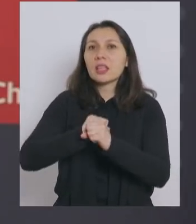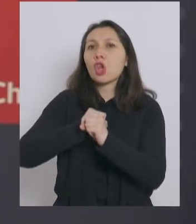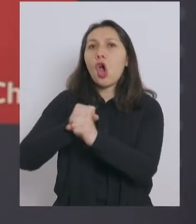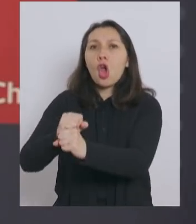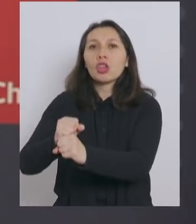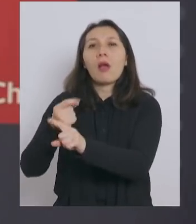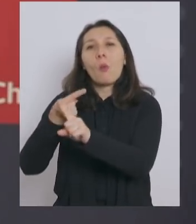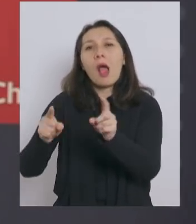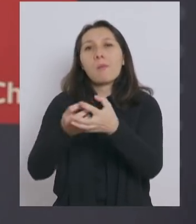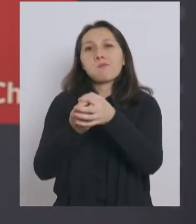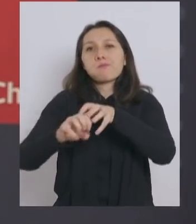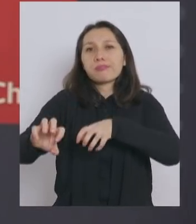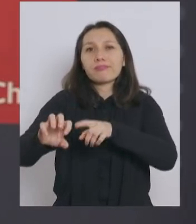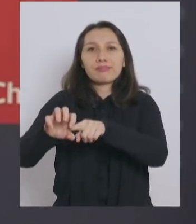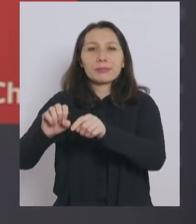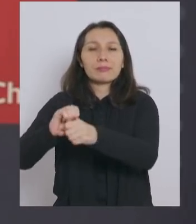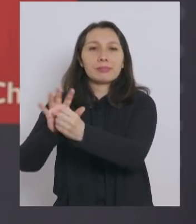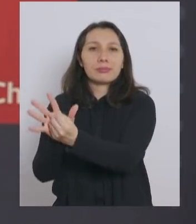vacuna.